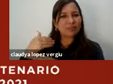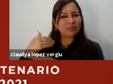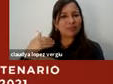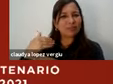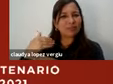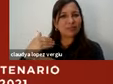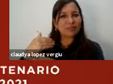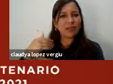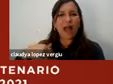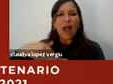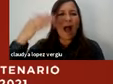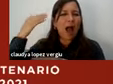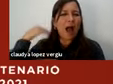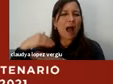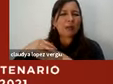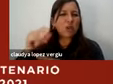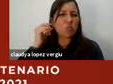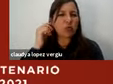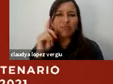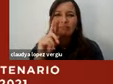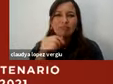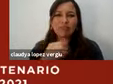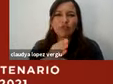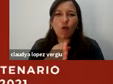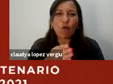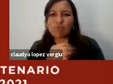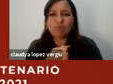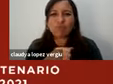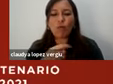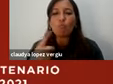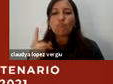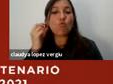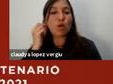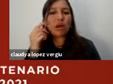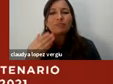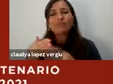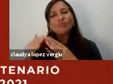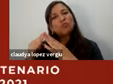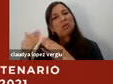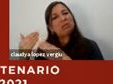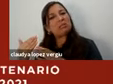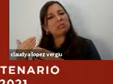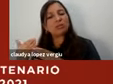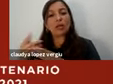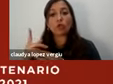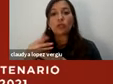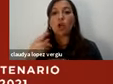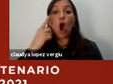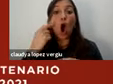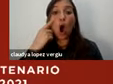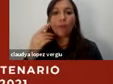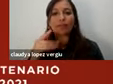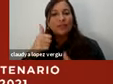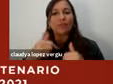las mujeres tampoco no tenían esa ventaja ya para poder sobresalir y tener este futuro,